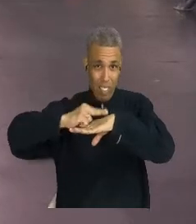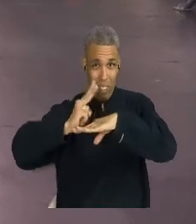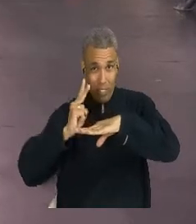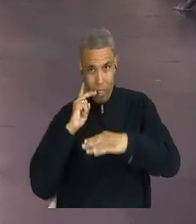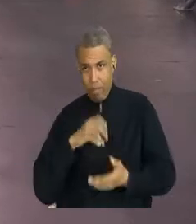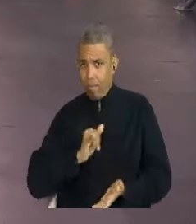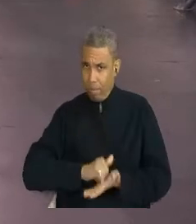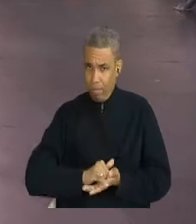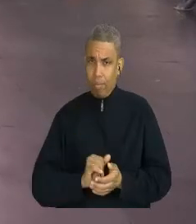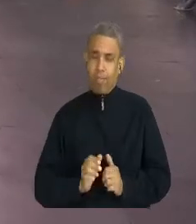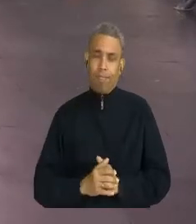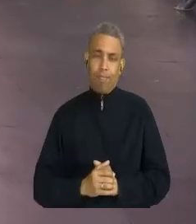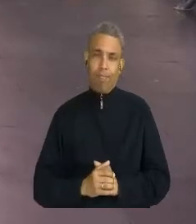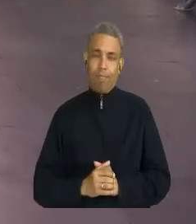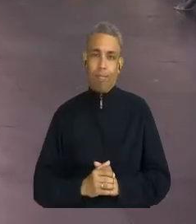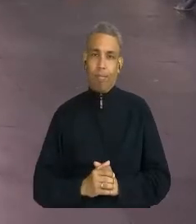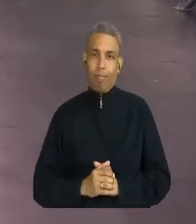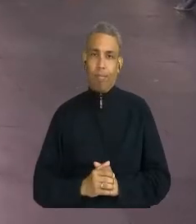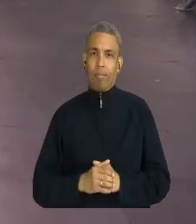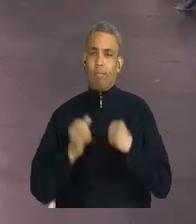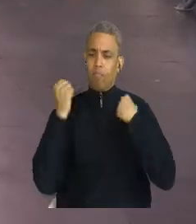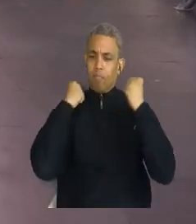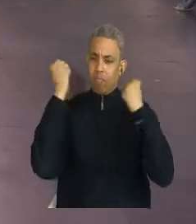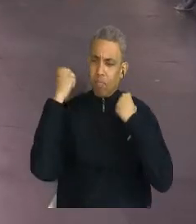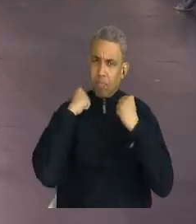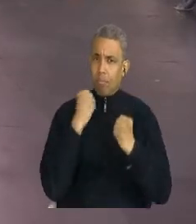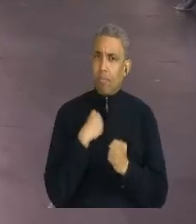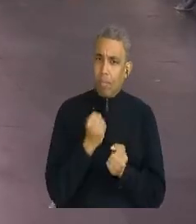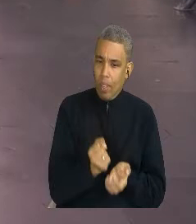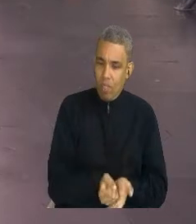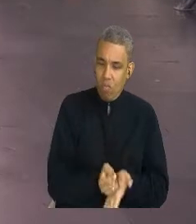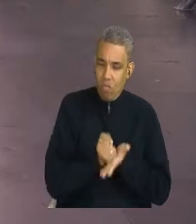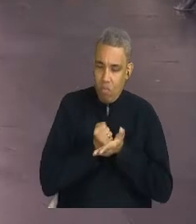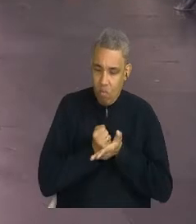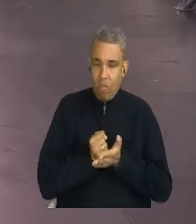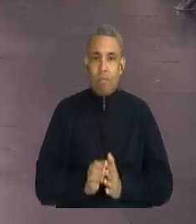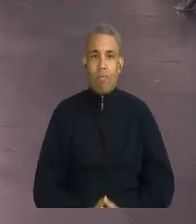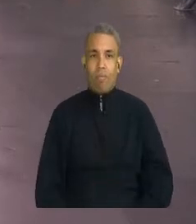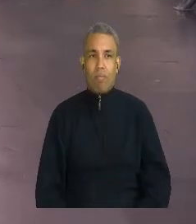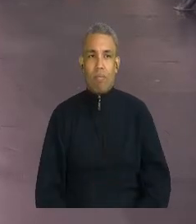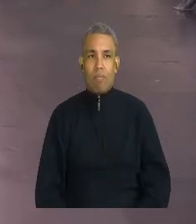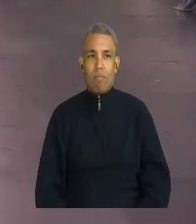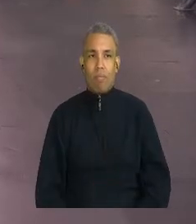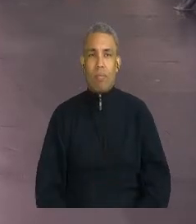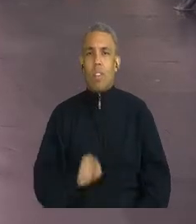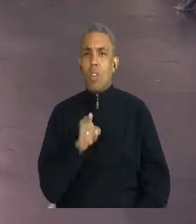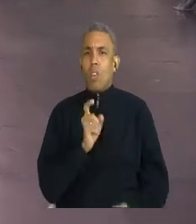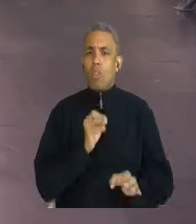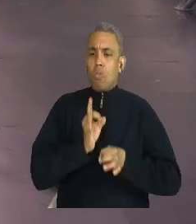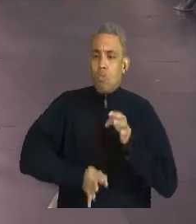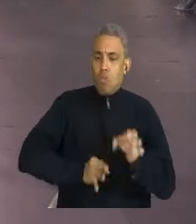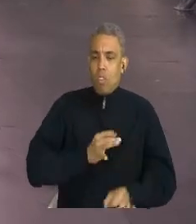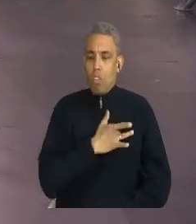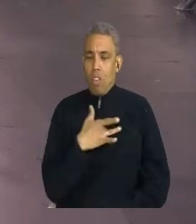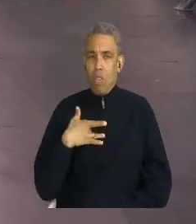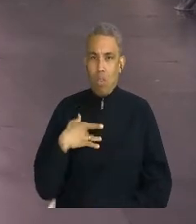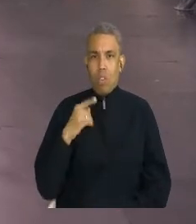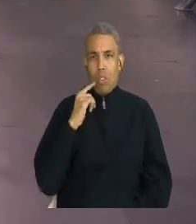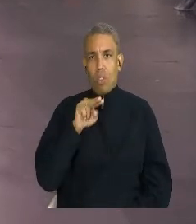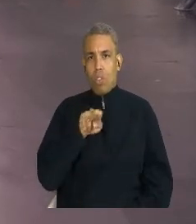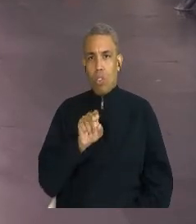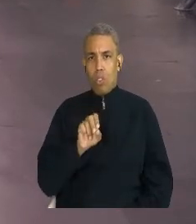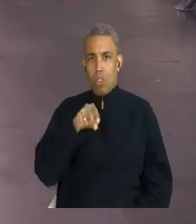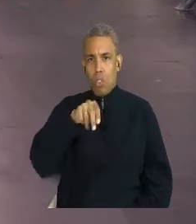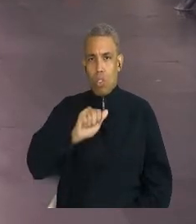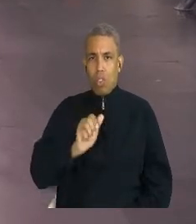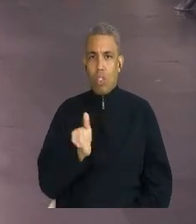segundos. Entonces, esos ejercicios son sencillos, pero son prácticos de hacer. Cuida tu salud, mejora tu calidad de vida. Esto es Zona Training 36.